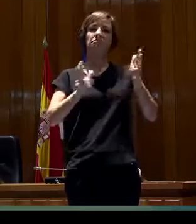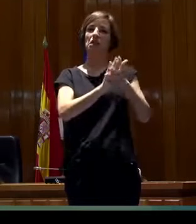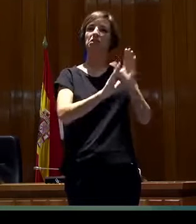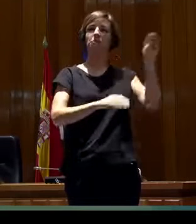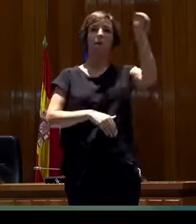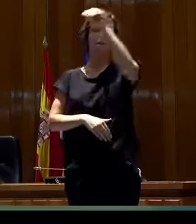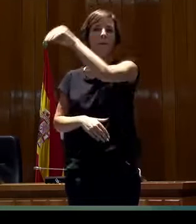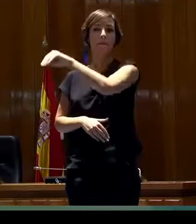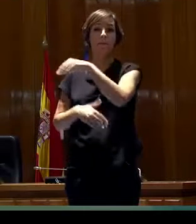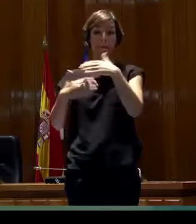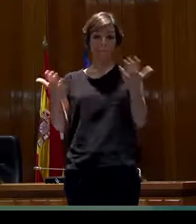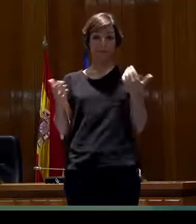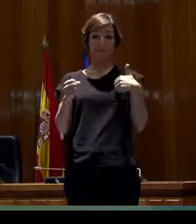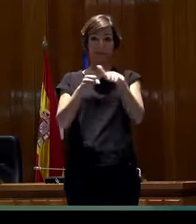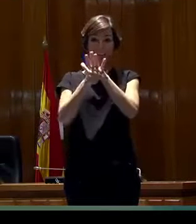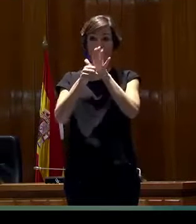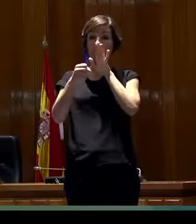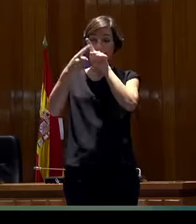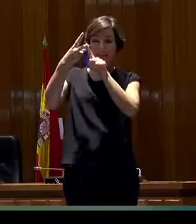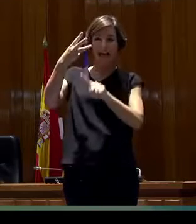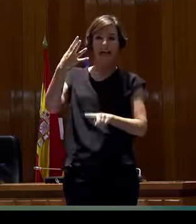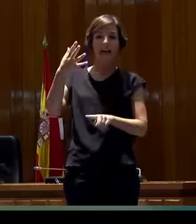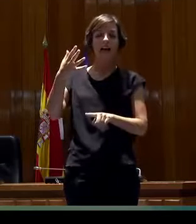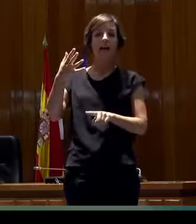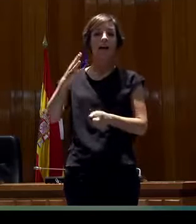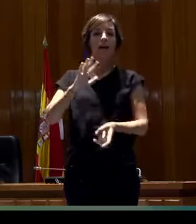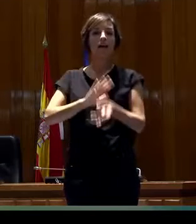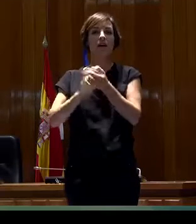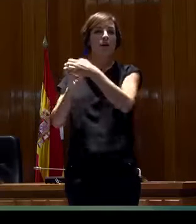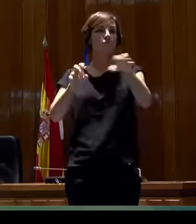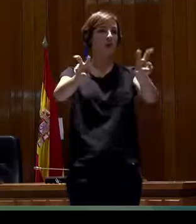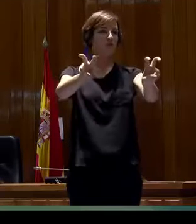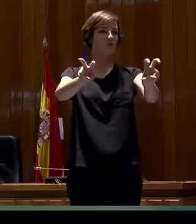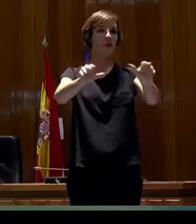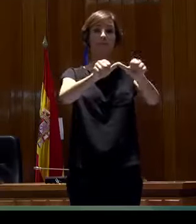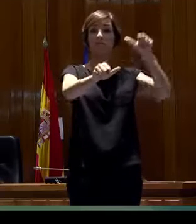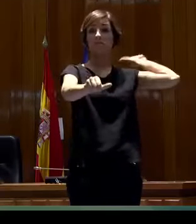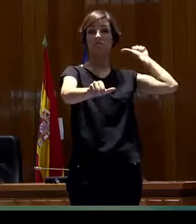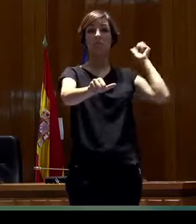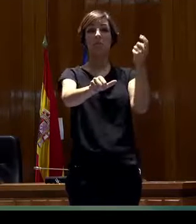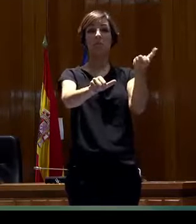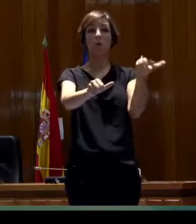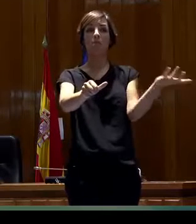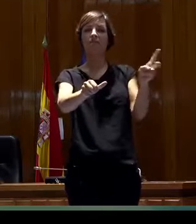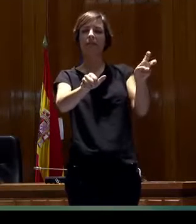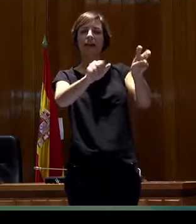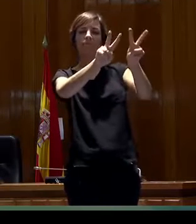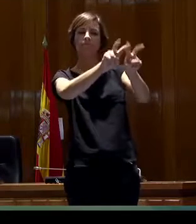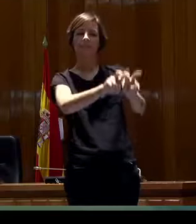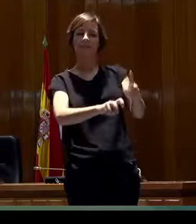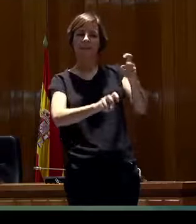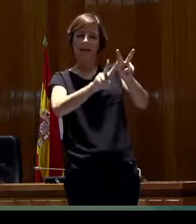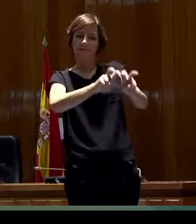bien, dentro de estos ámbitos se lanza un nuevo ámbito que hasta ahora pues estaba ahí un poco por explorar, por